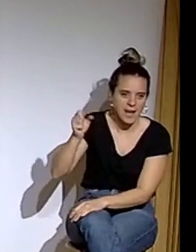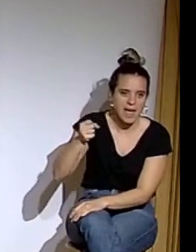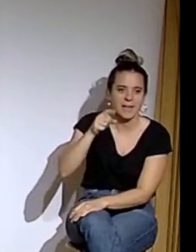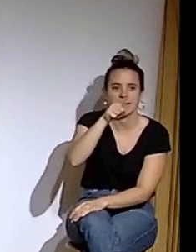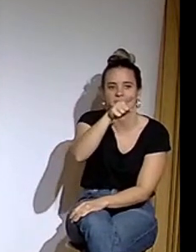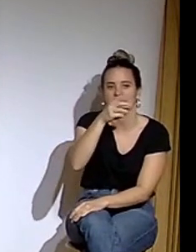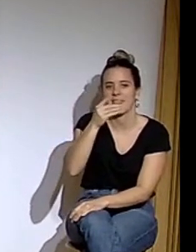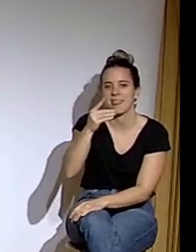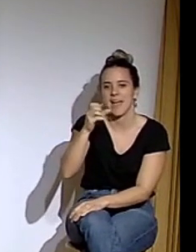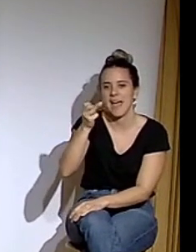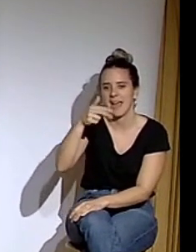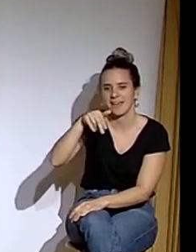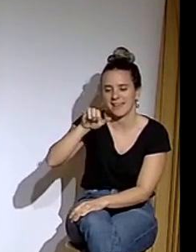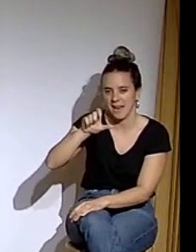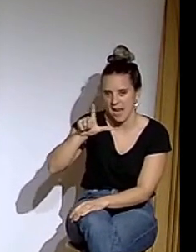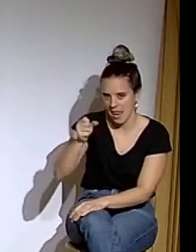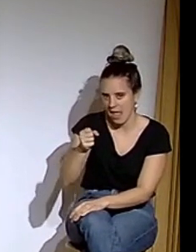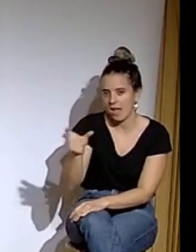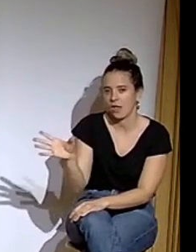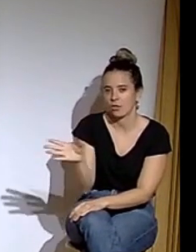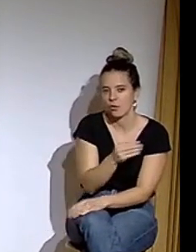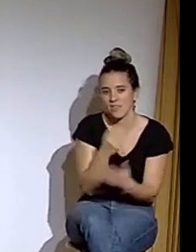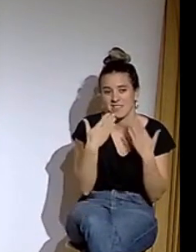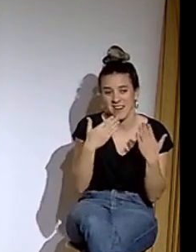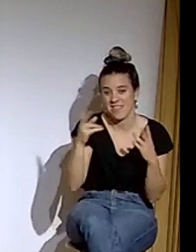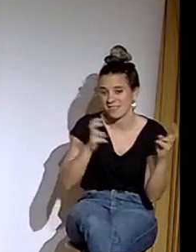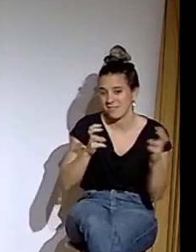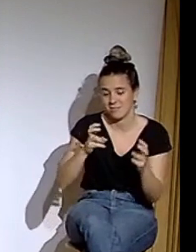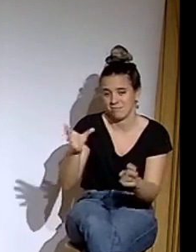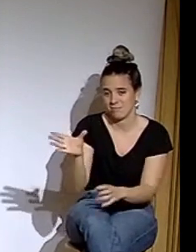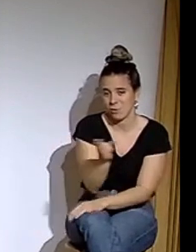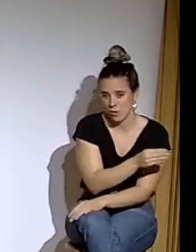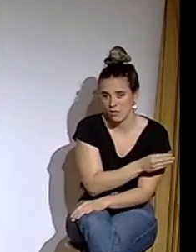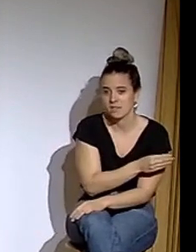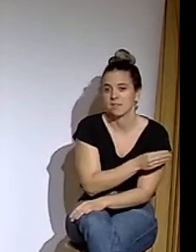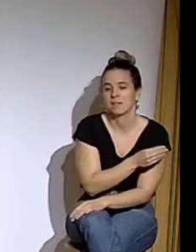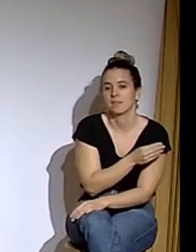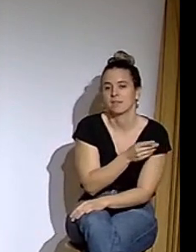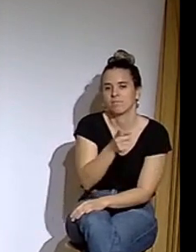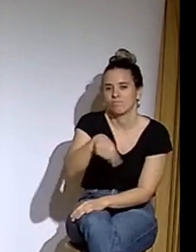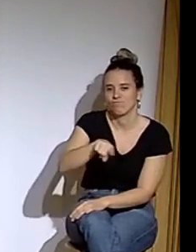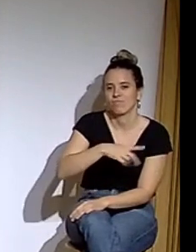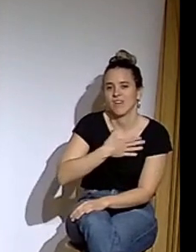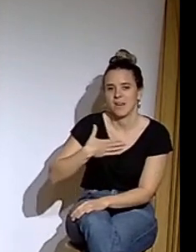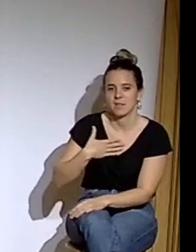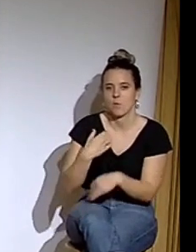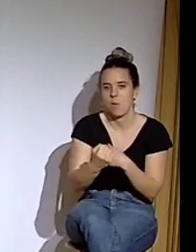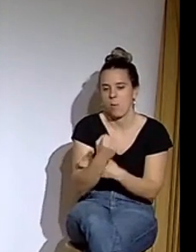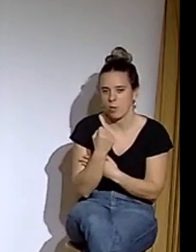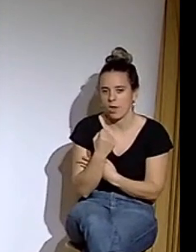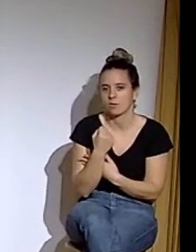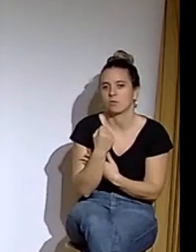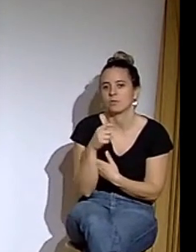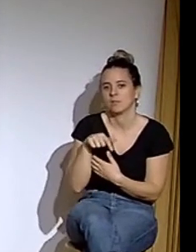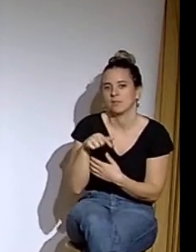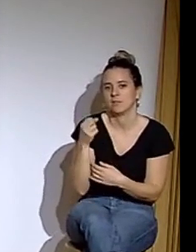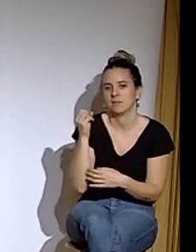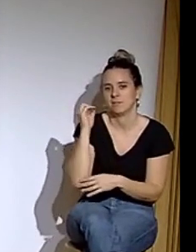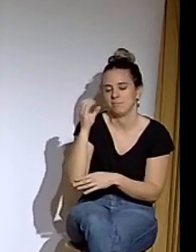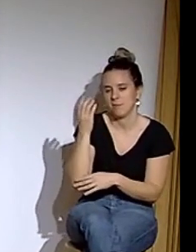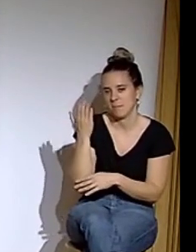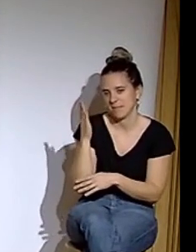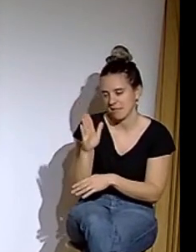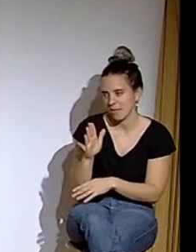el público Gracias también a todas las personas que estáis aquí hoy que habéis querido como apoyar y acompañarnos en esta presentación